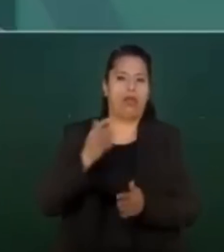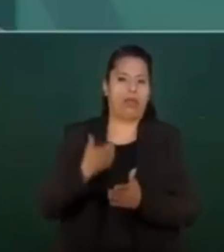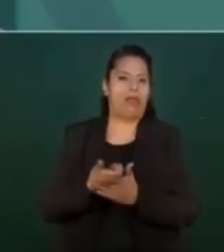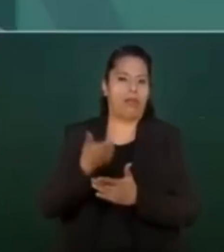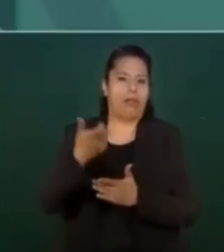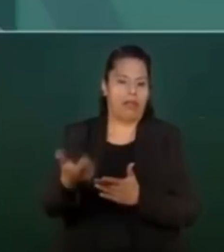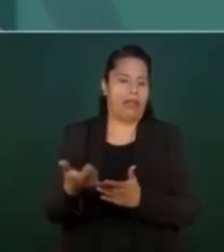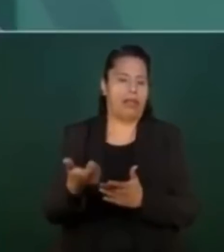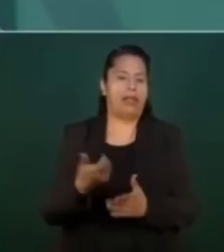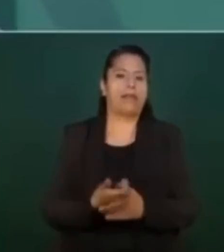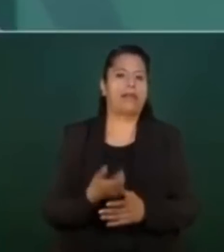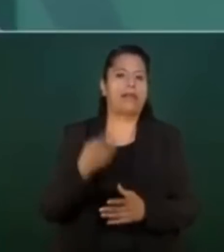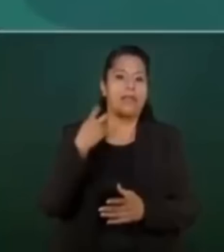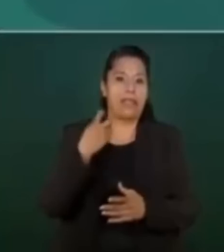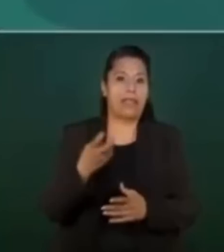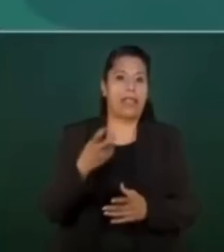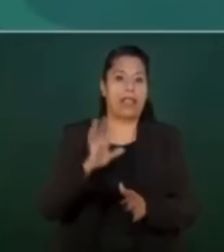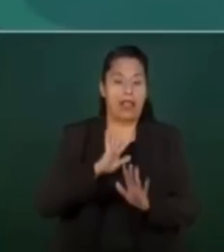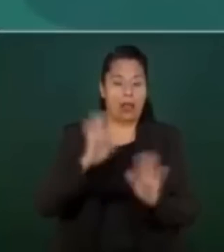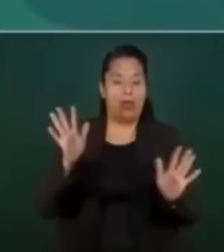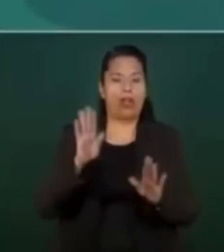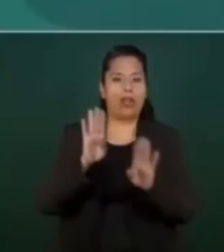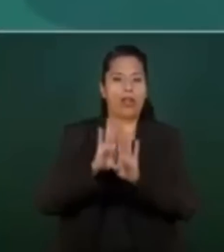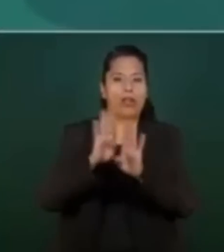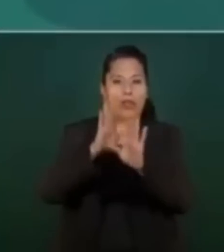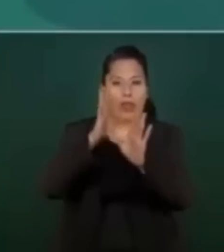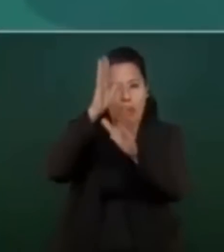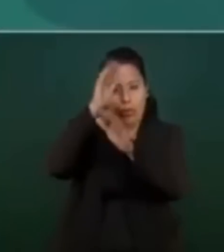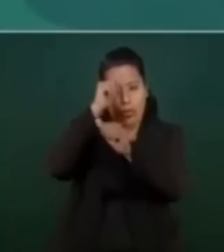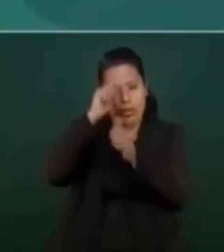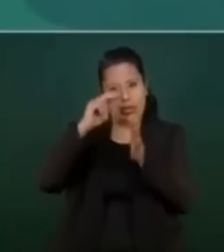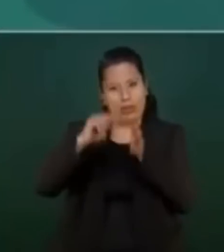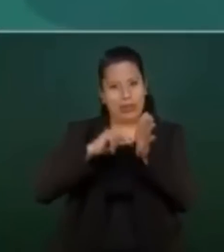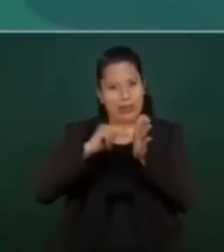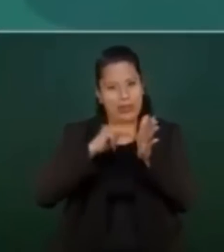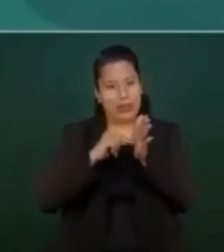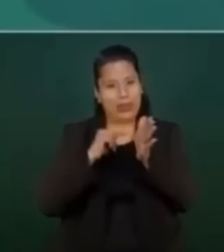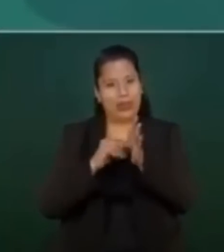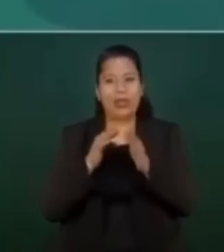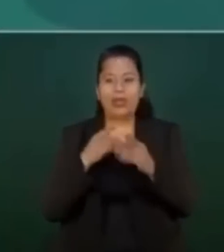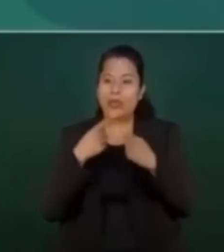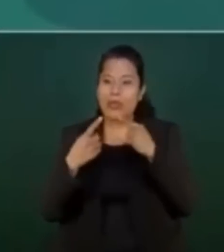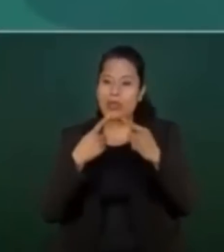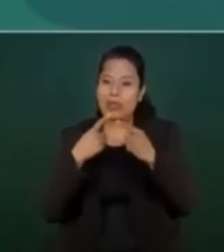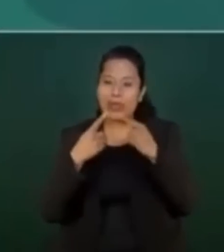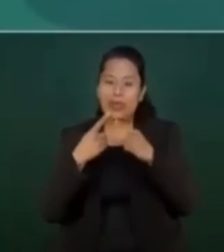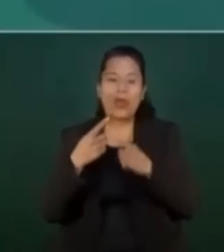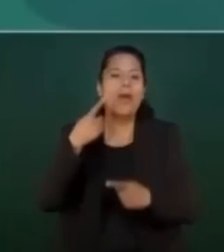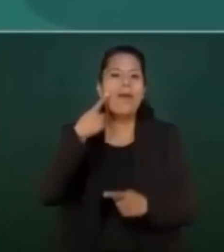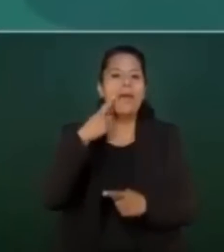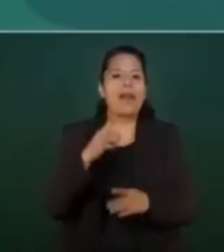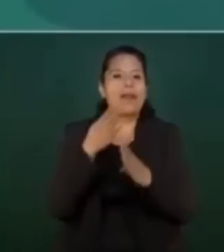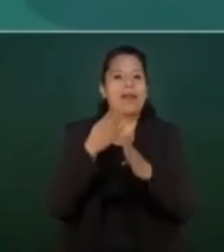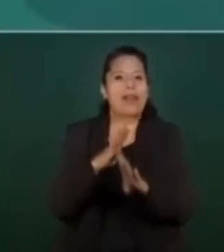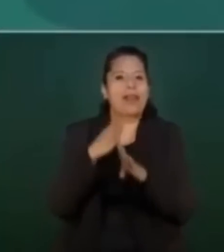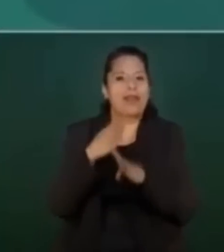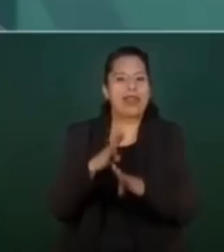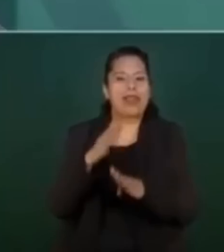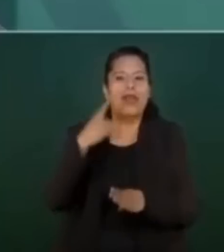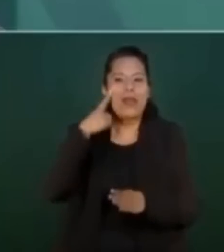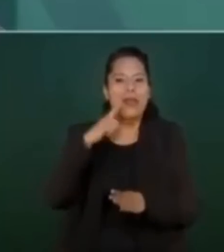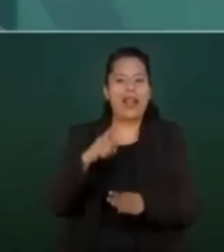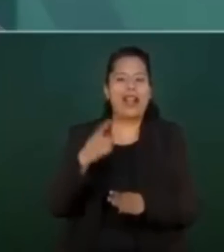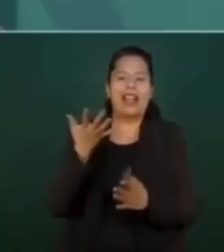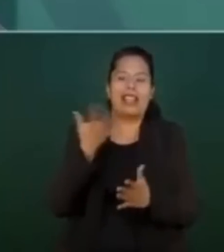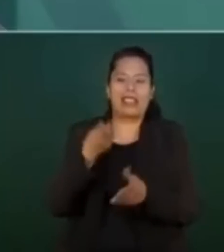Se tiene un contrato con una empresa que es la que maneja el sistema de dispersión de